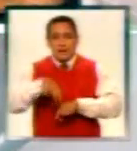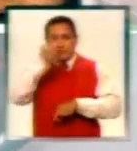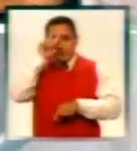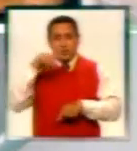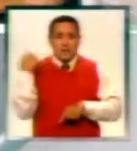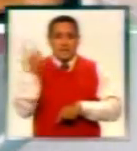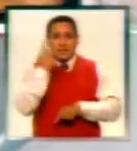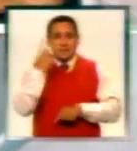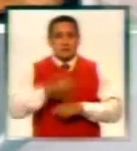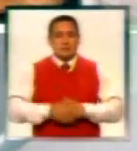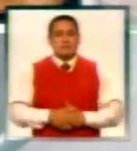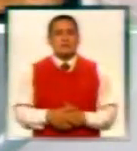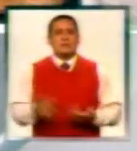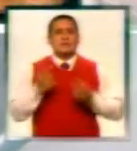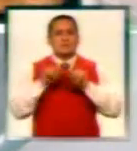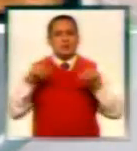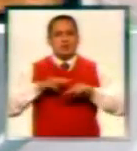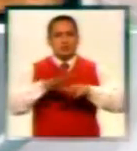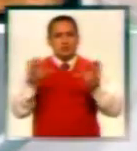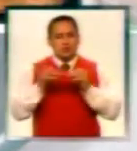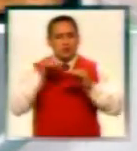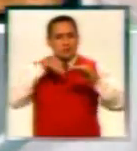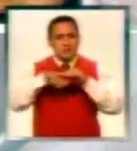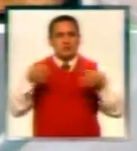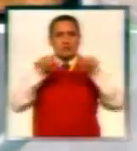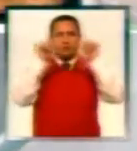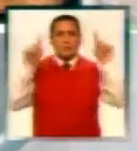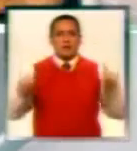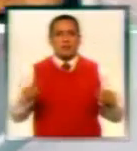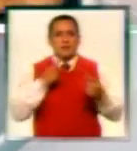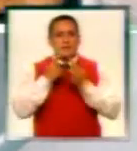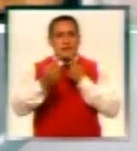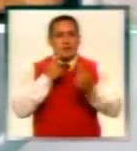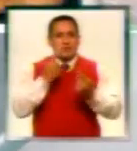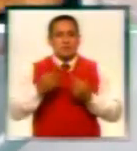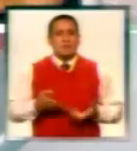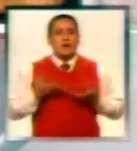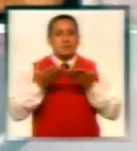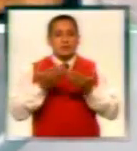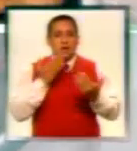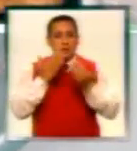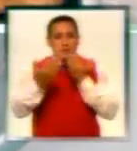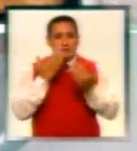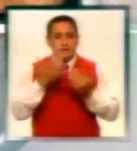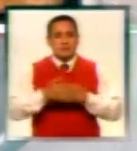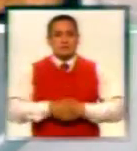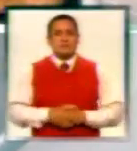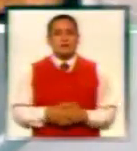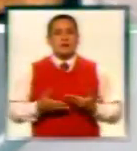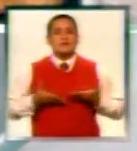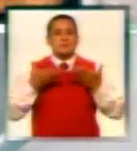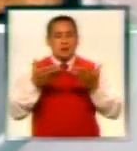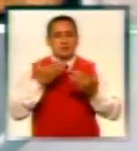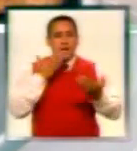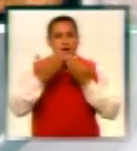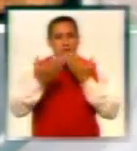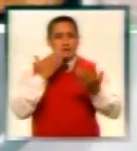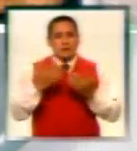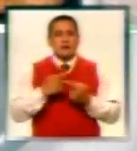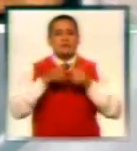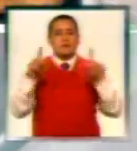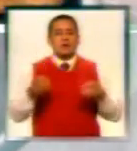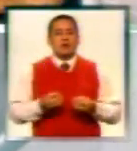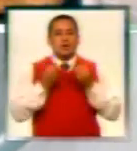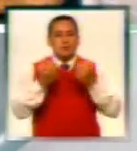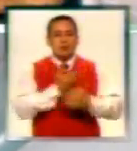general? Pero todo dentro de un marco de diálogo. Vamos a dialogar. Vamos a dialogar, pero como